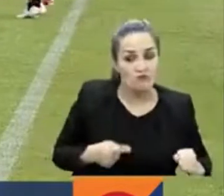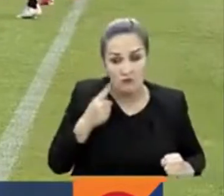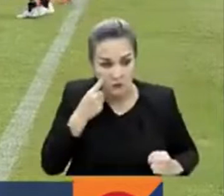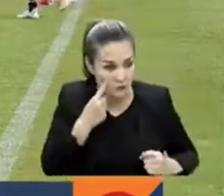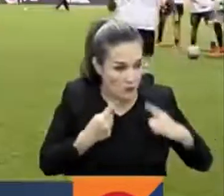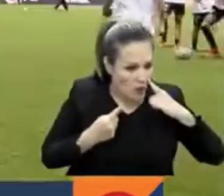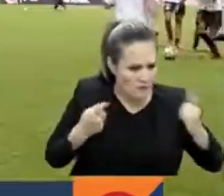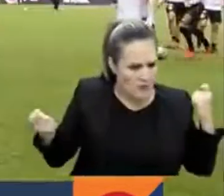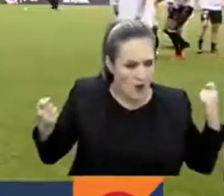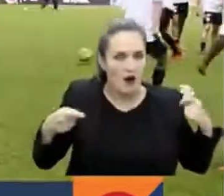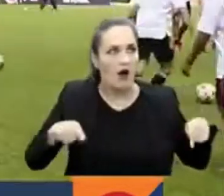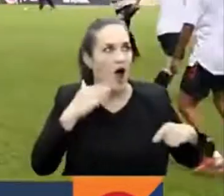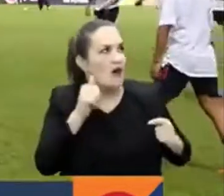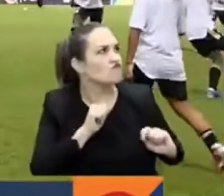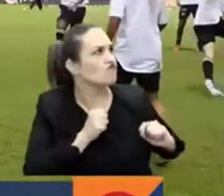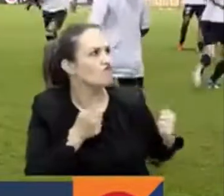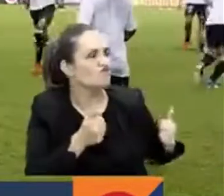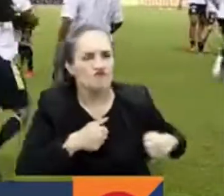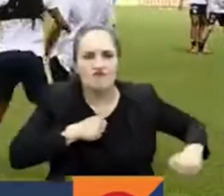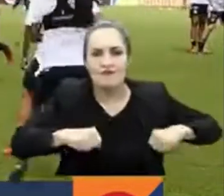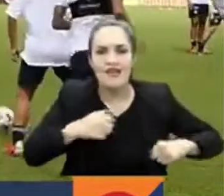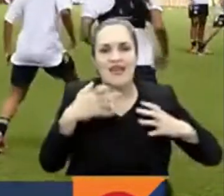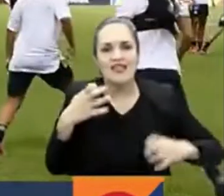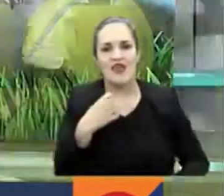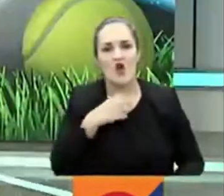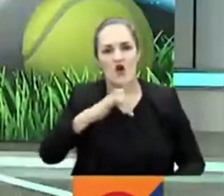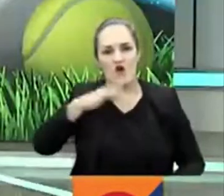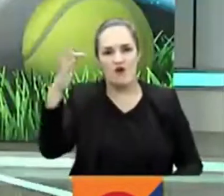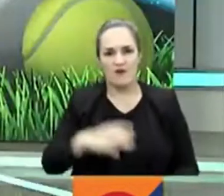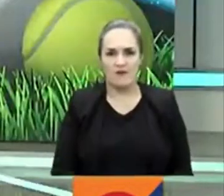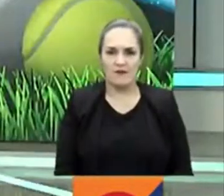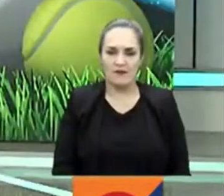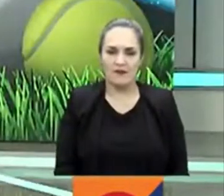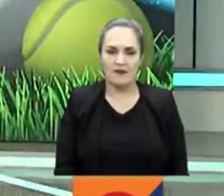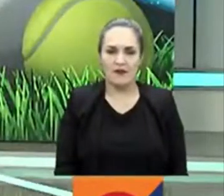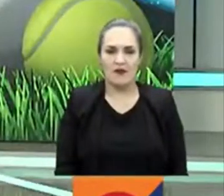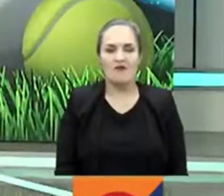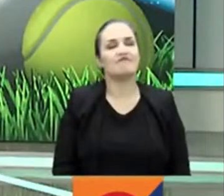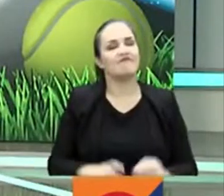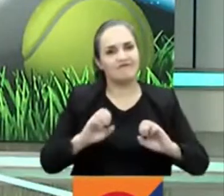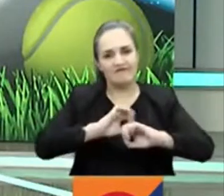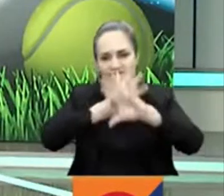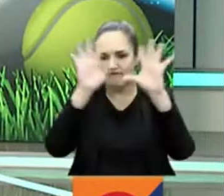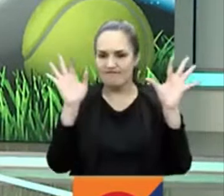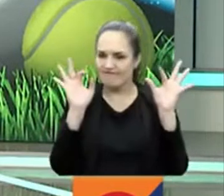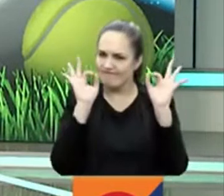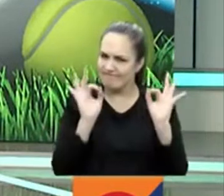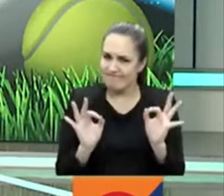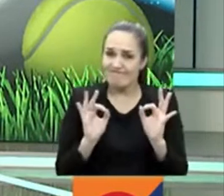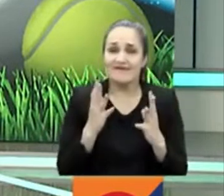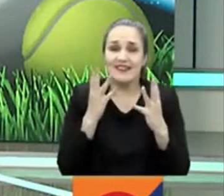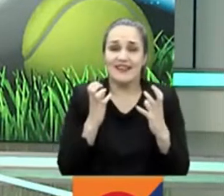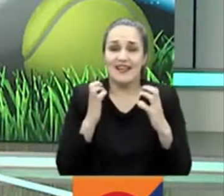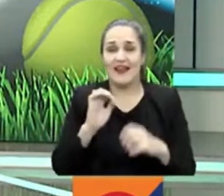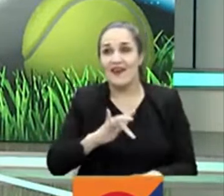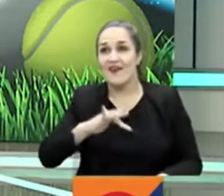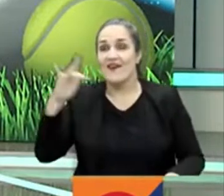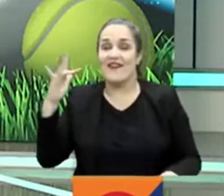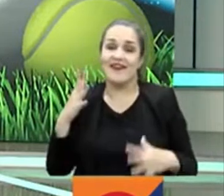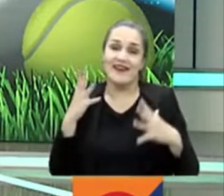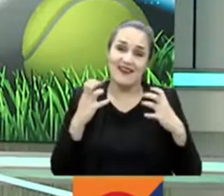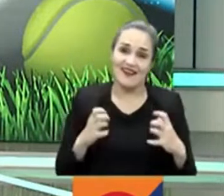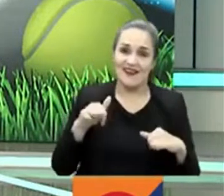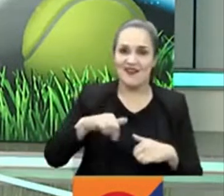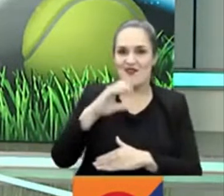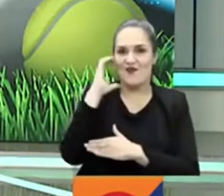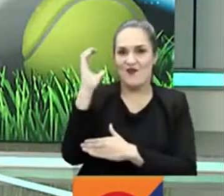Quiere darle a Colombia un oro en un deporte de conjunto. Claro que sí, el oro que tanto queremos en Colombia, tanto en